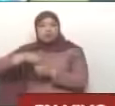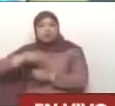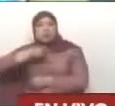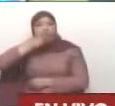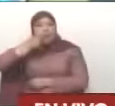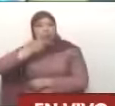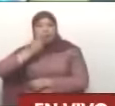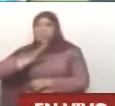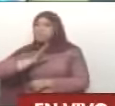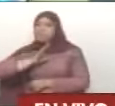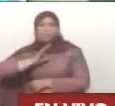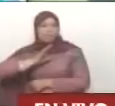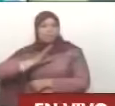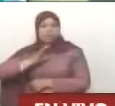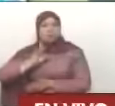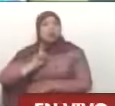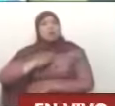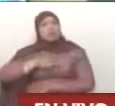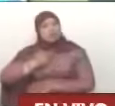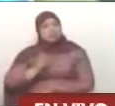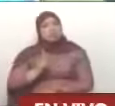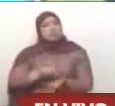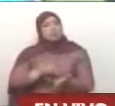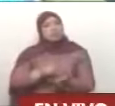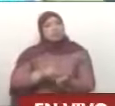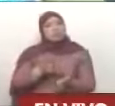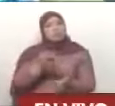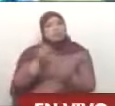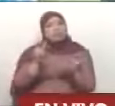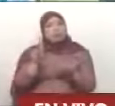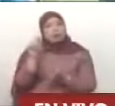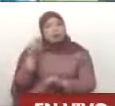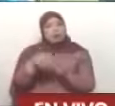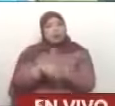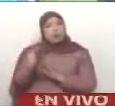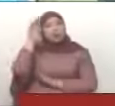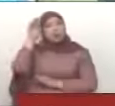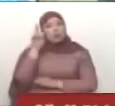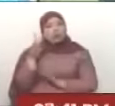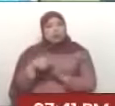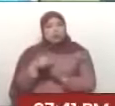políticos y que quieren participar de la construcción de la 7T rumbo al